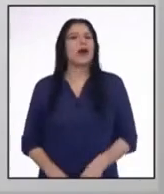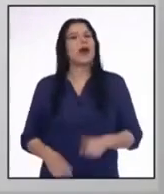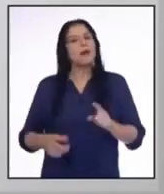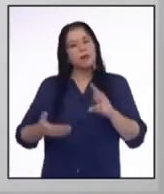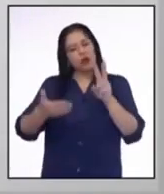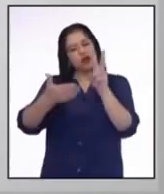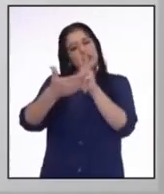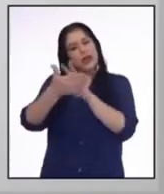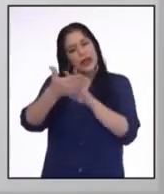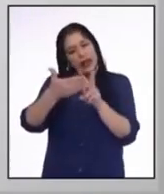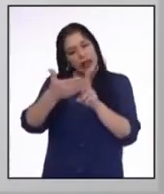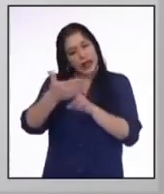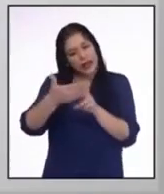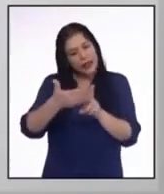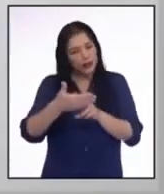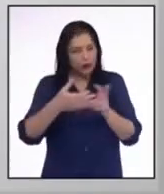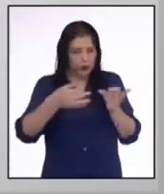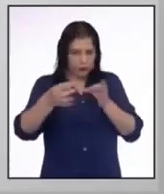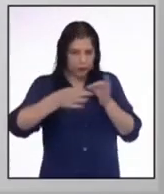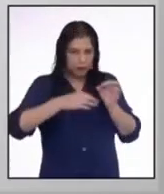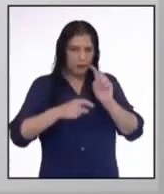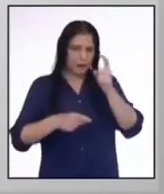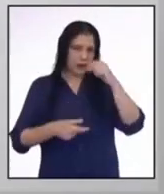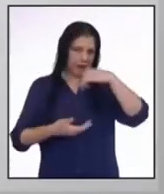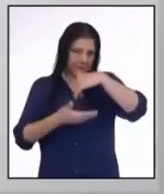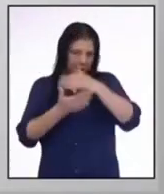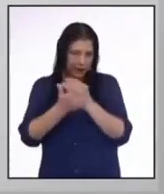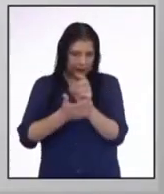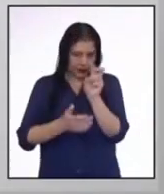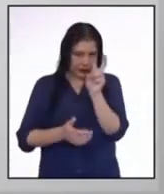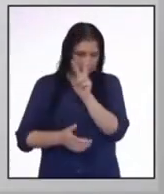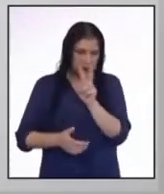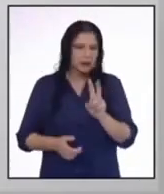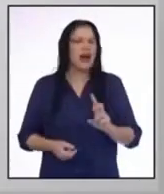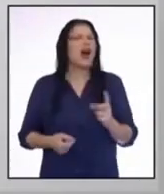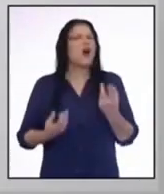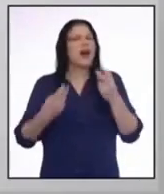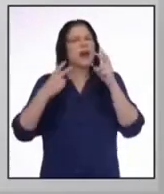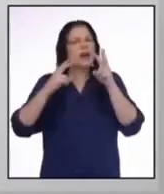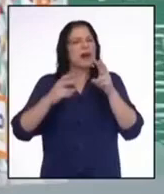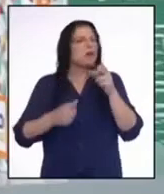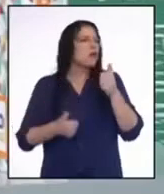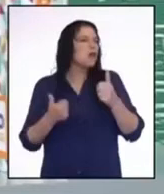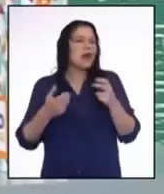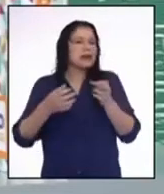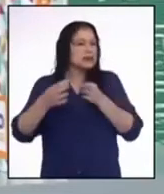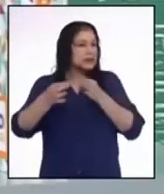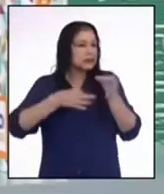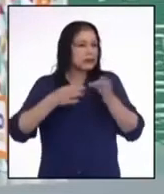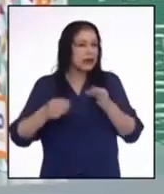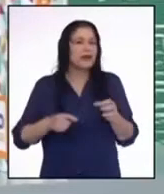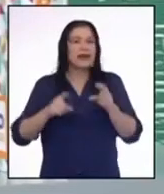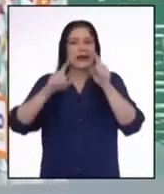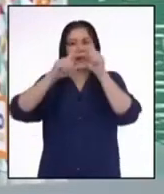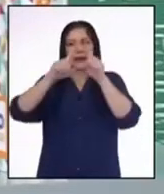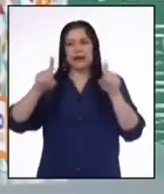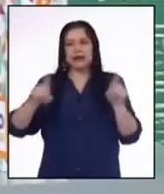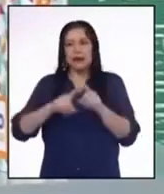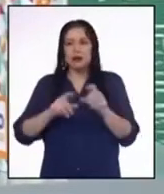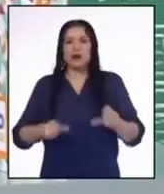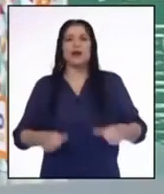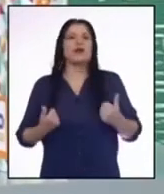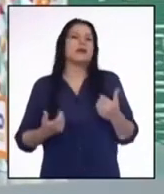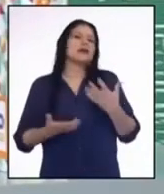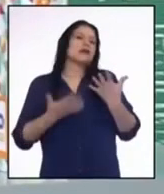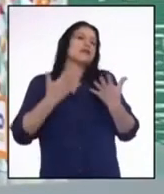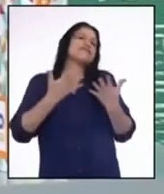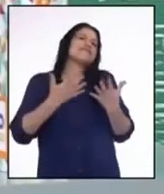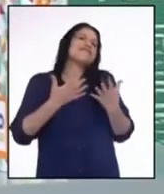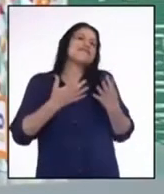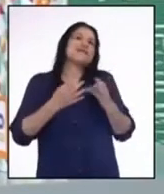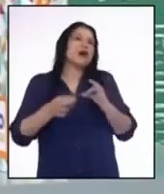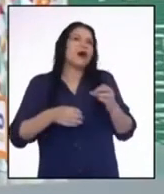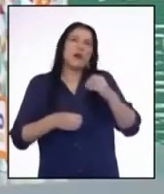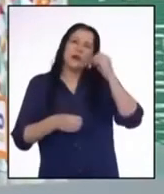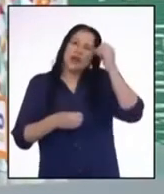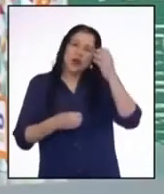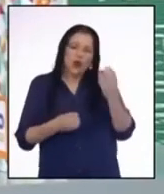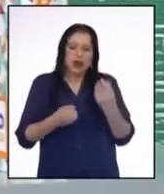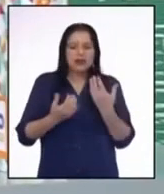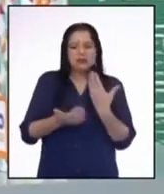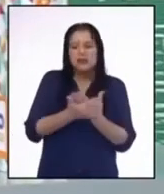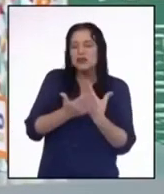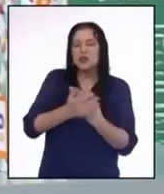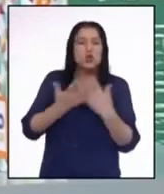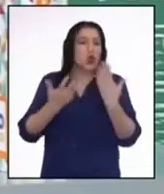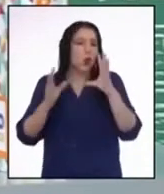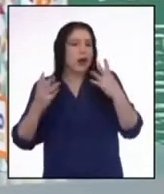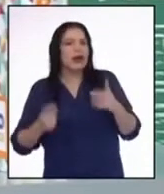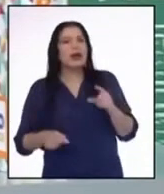Hemos leído la introducción. Ahora veamos de qué trata. Que el triángulo de la vida se basa en argumentos erróneos, empezando por